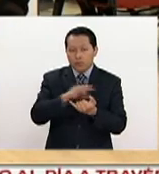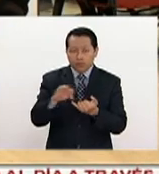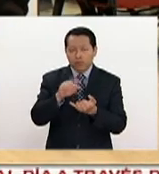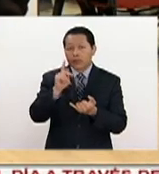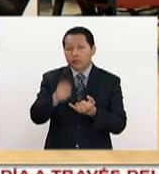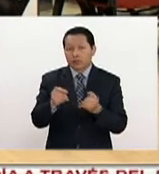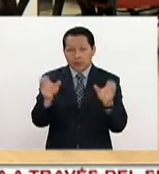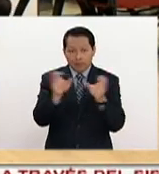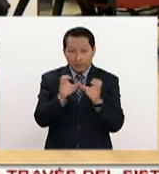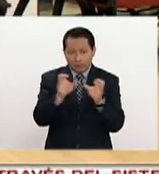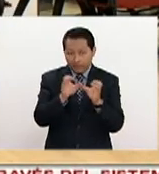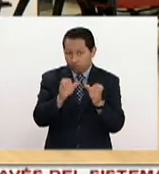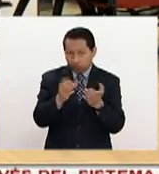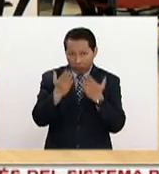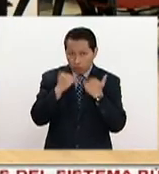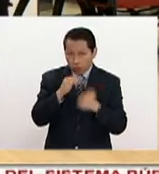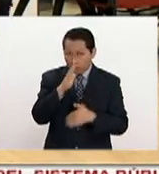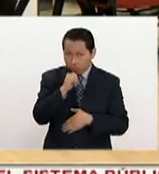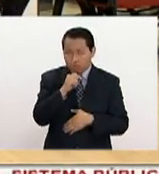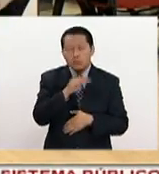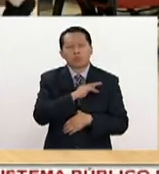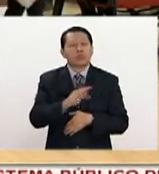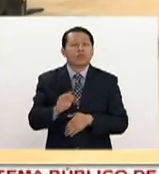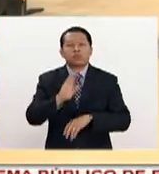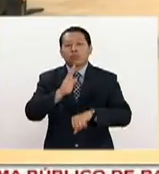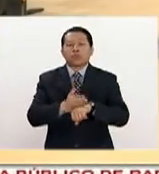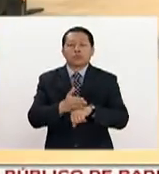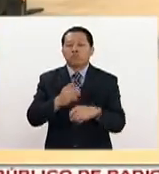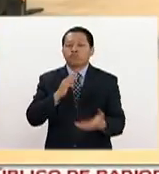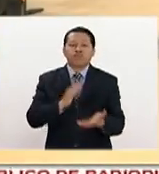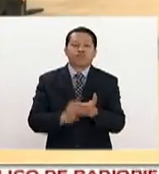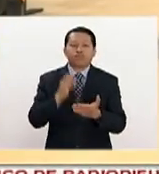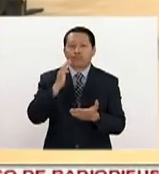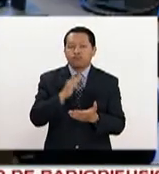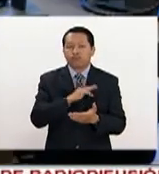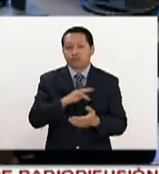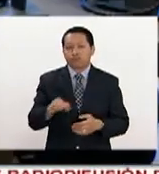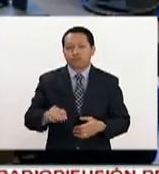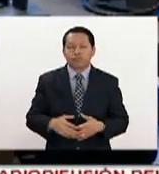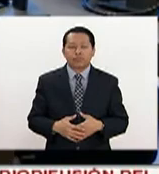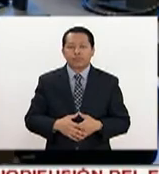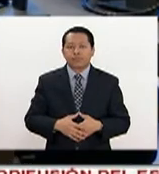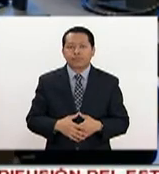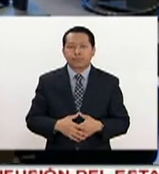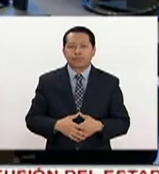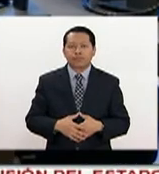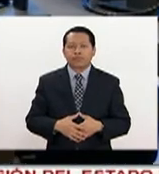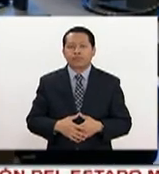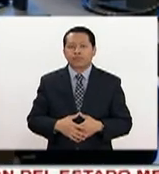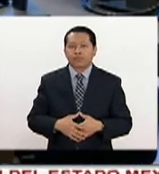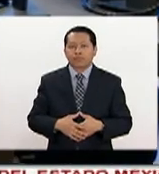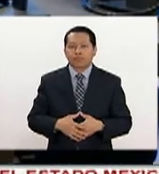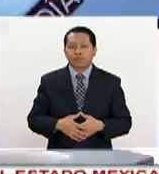incapaces de certificar que así lo hacen, se harán acreedoras a una sanción económica.